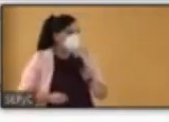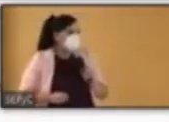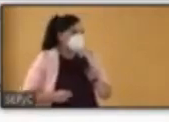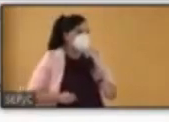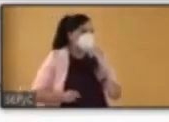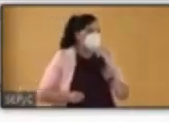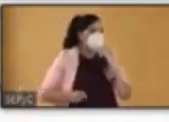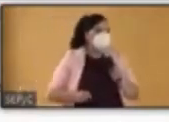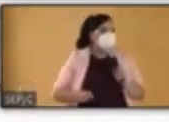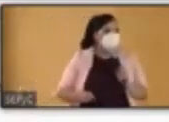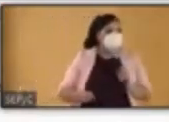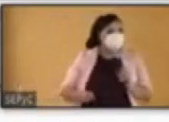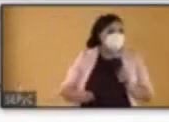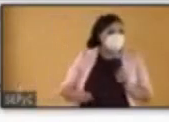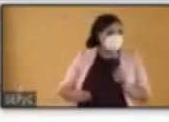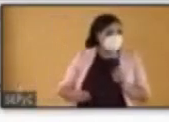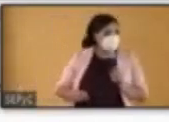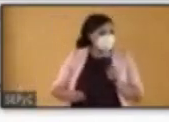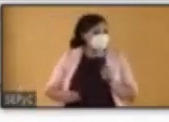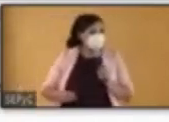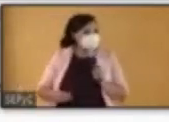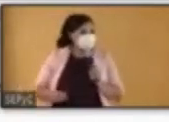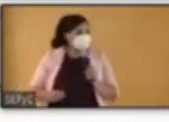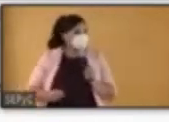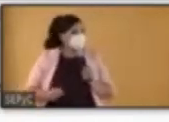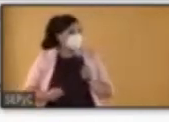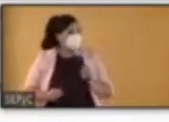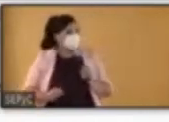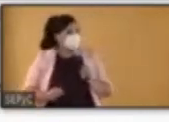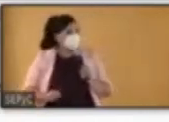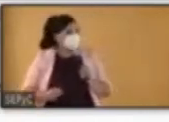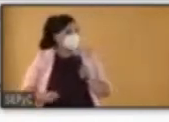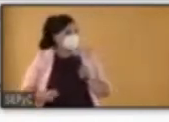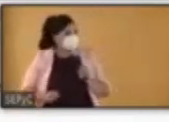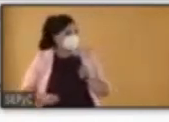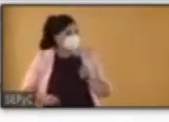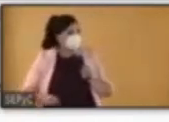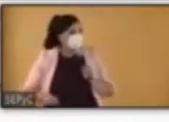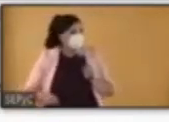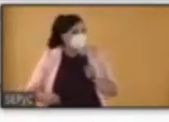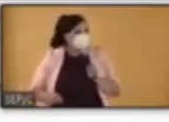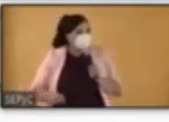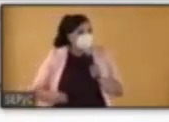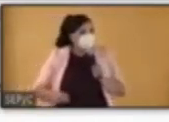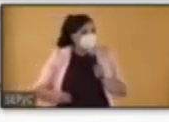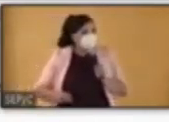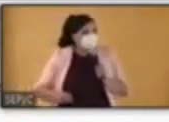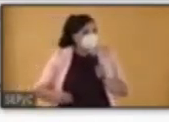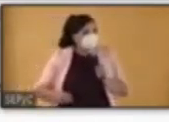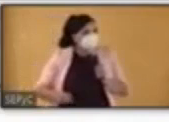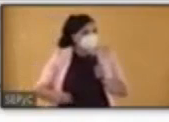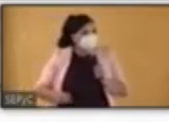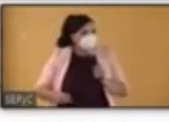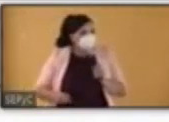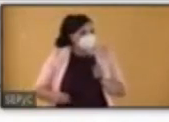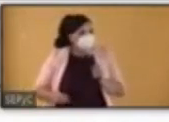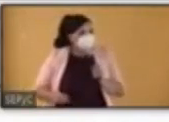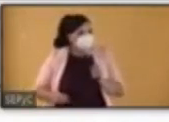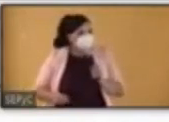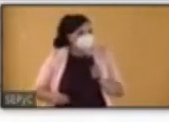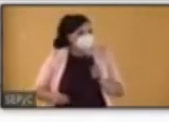Son datos de fácil identificación debido a que todos nosotros conocemos nuestro domicilio. Entonces, los